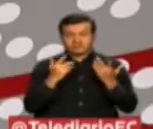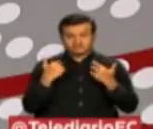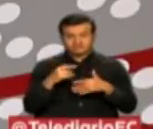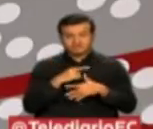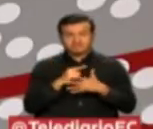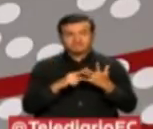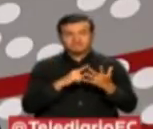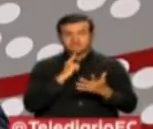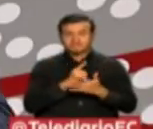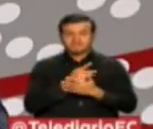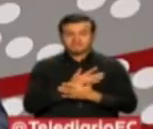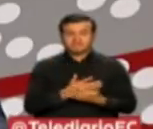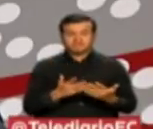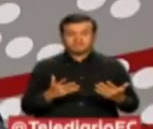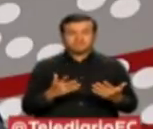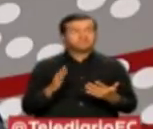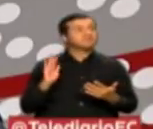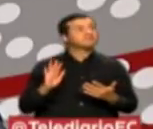245-250 buques,